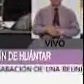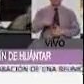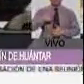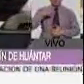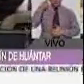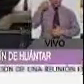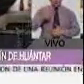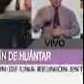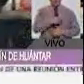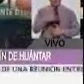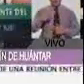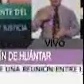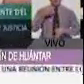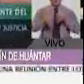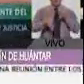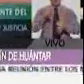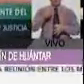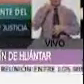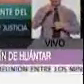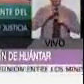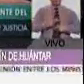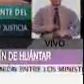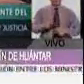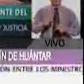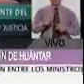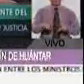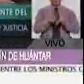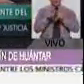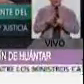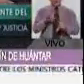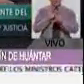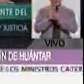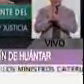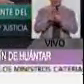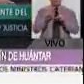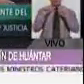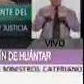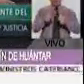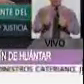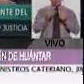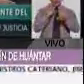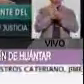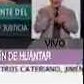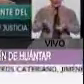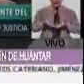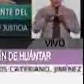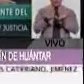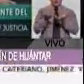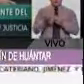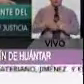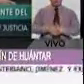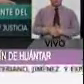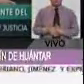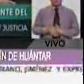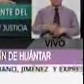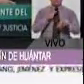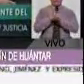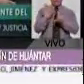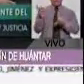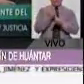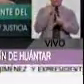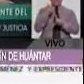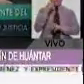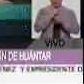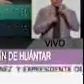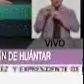Considero como ministro de Justicia y Derechos Humanos que no solo es legal, porque efectivamente la ley lo ampara. La ley orgánica, la